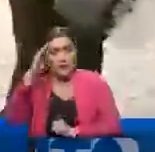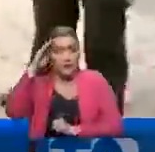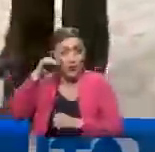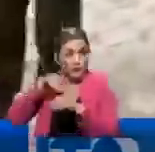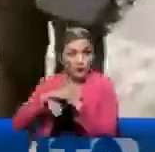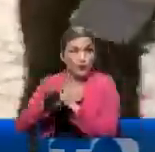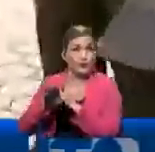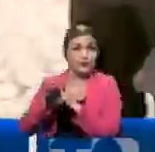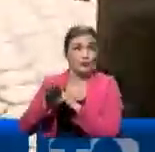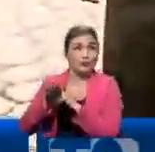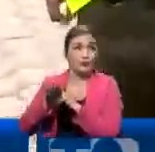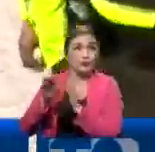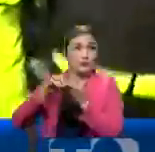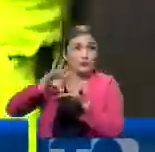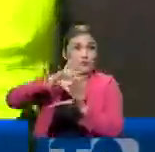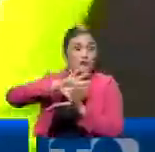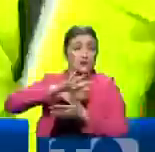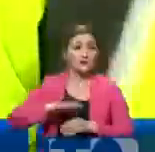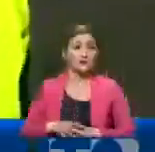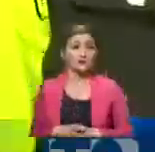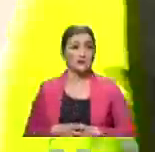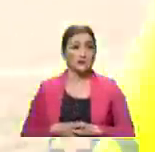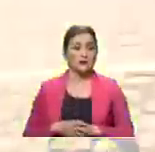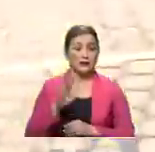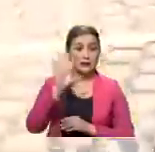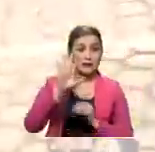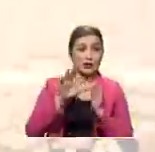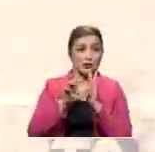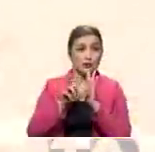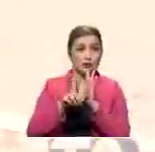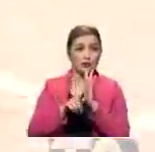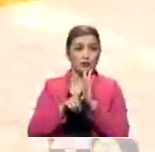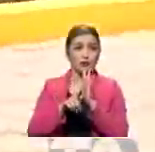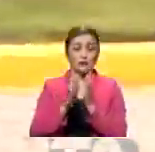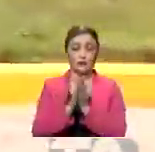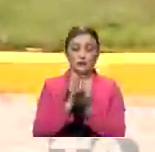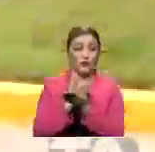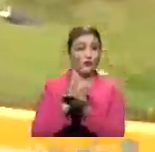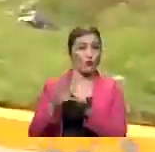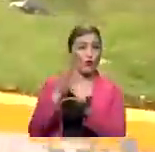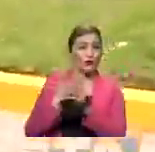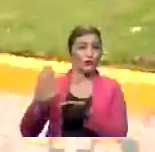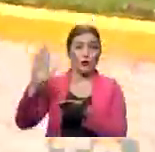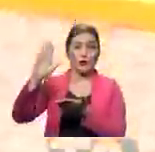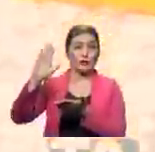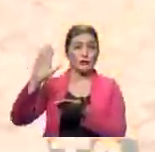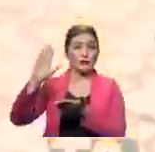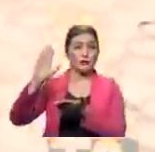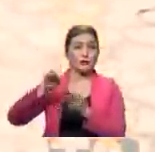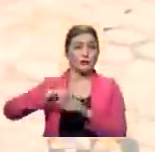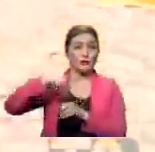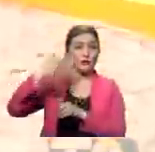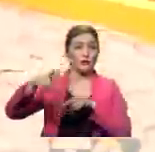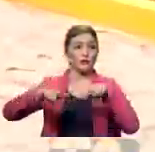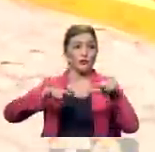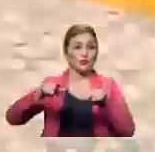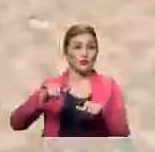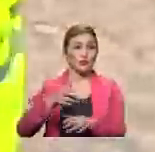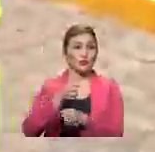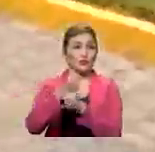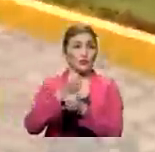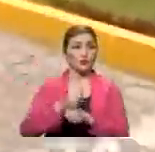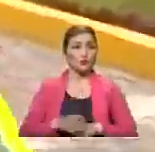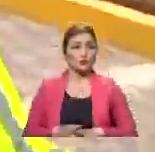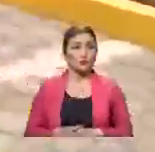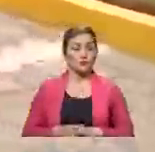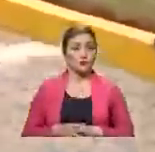permitió ingresar a ese lugar por 5 minutos y nos pidieron que salgamos, aduciendo que tenemos que estar en una zona segura, cuando